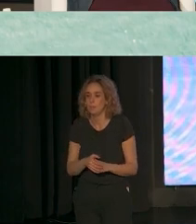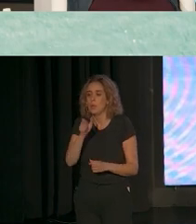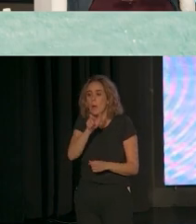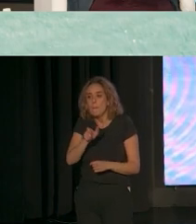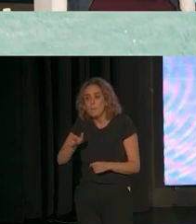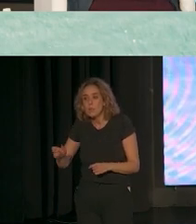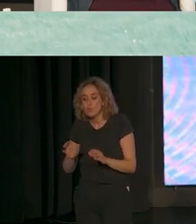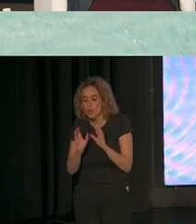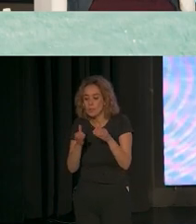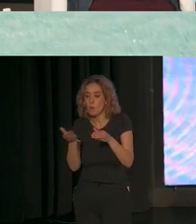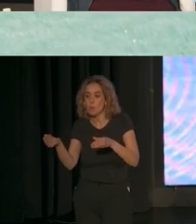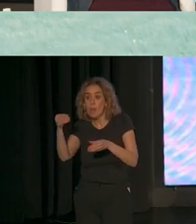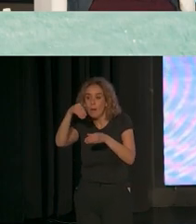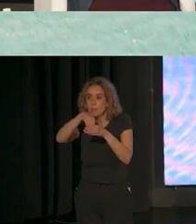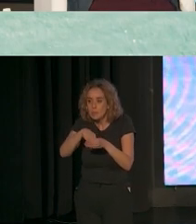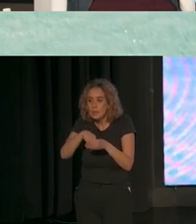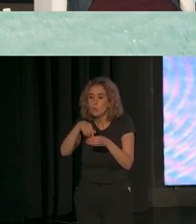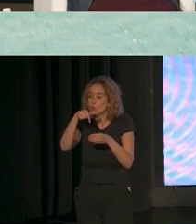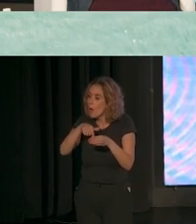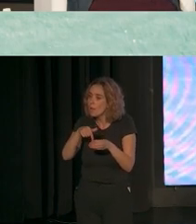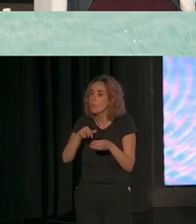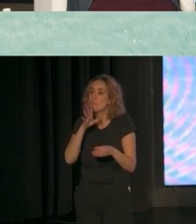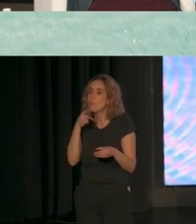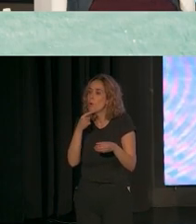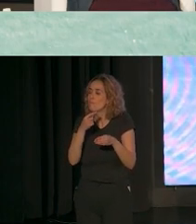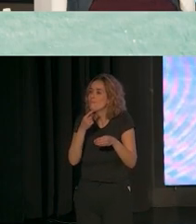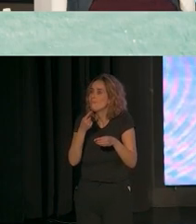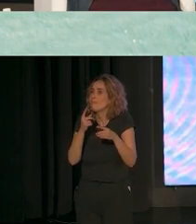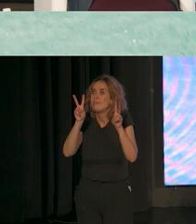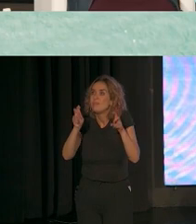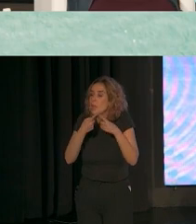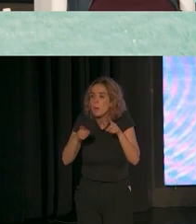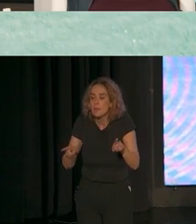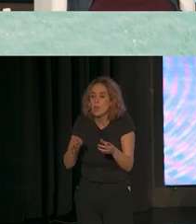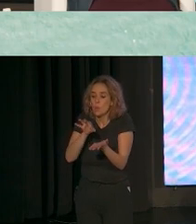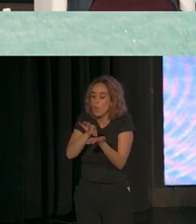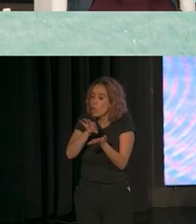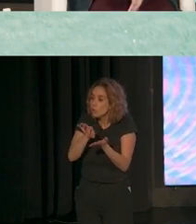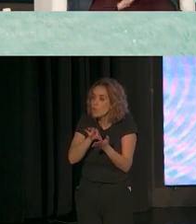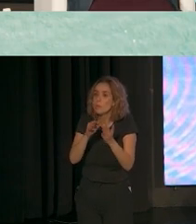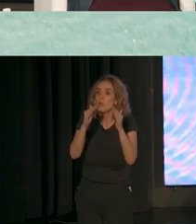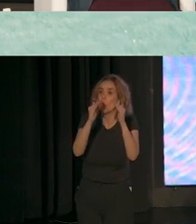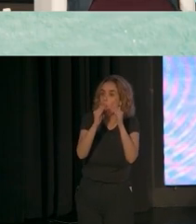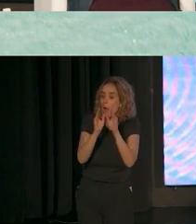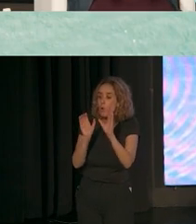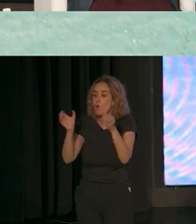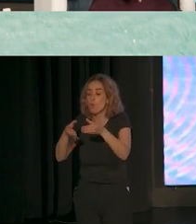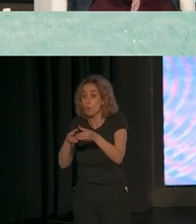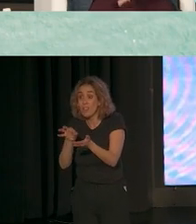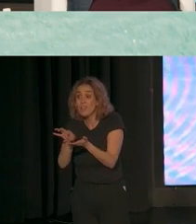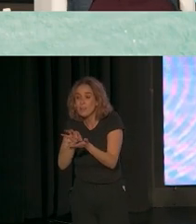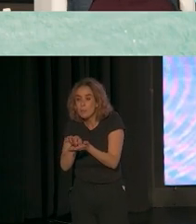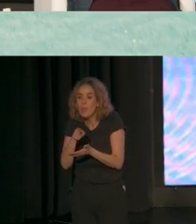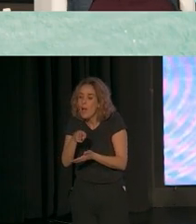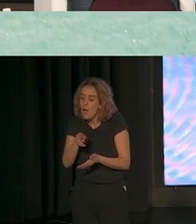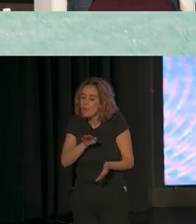esa comunidad están donde están por razones distintas. Y cuando proporcionamos los servicios dentro del hogar, dentro de la comunidad, estamos ayudando a ese niño o